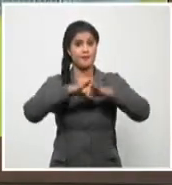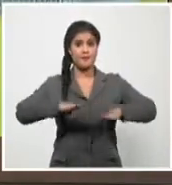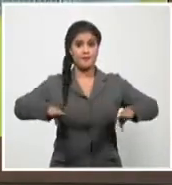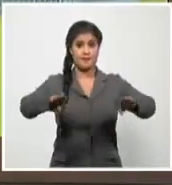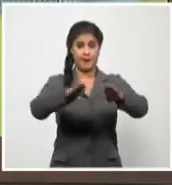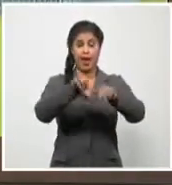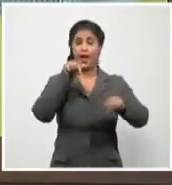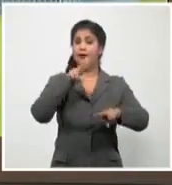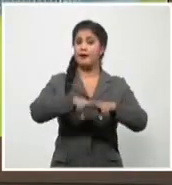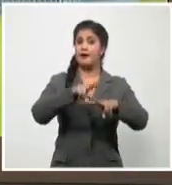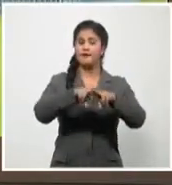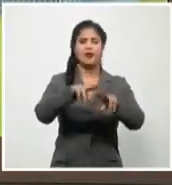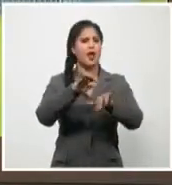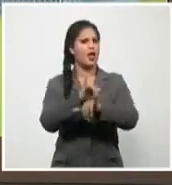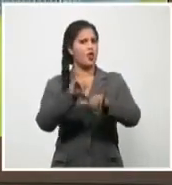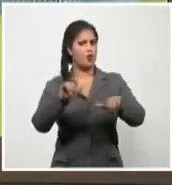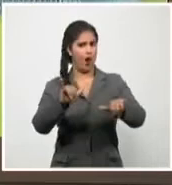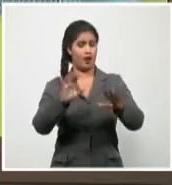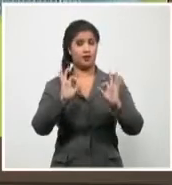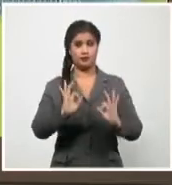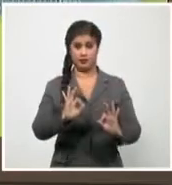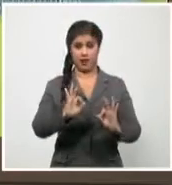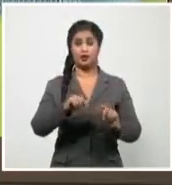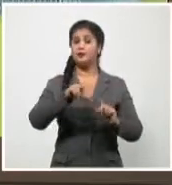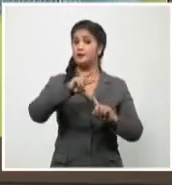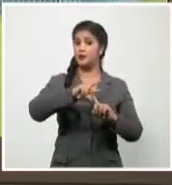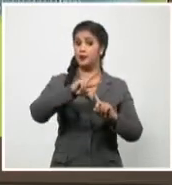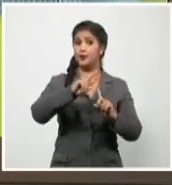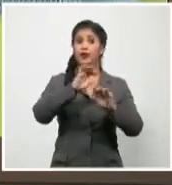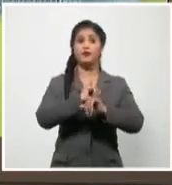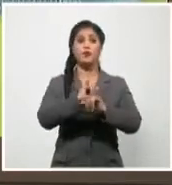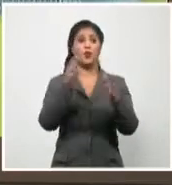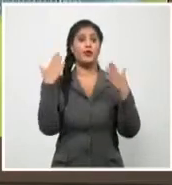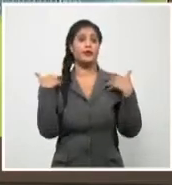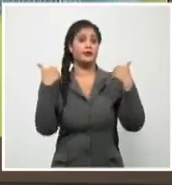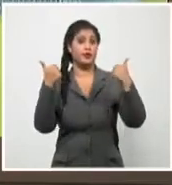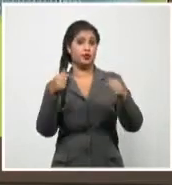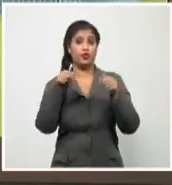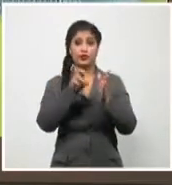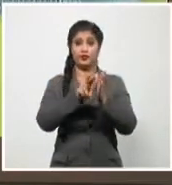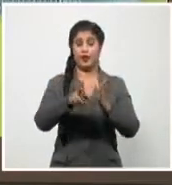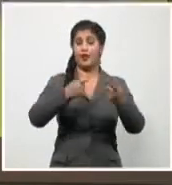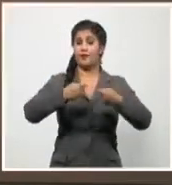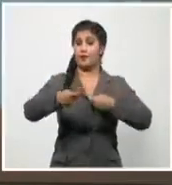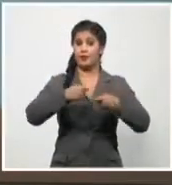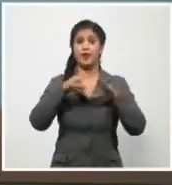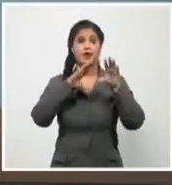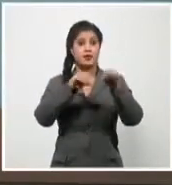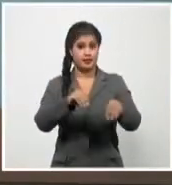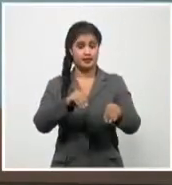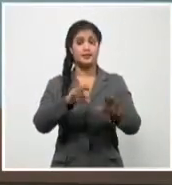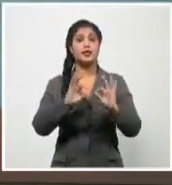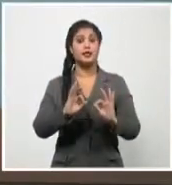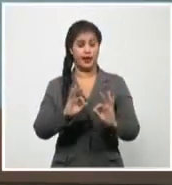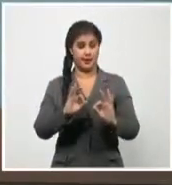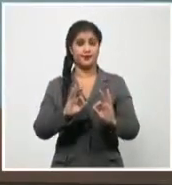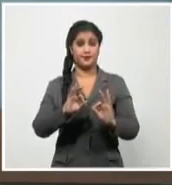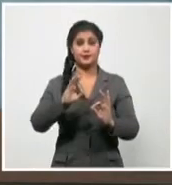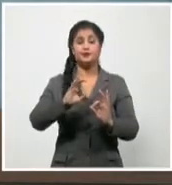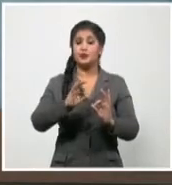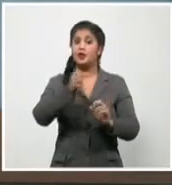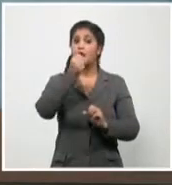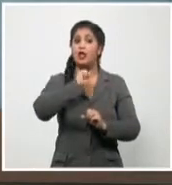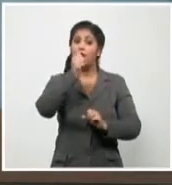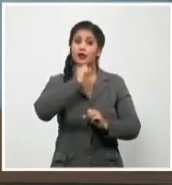en este espacio televisivo el nuevo director provincial de comercio también dijo que la ensalada de helado en las canchas y torres de